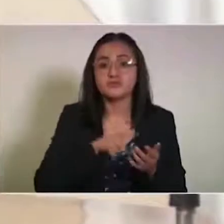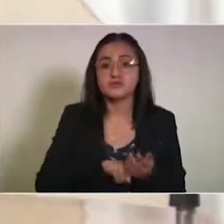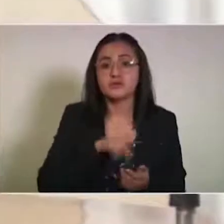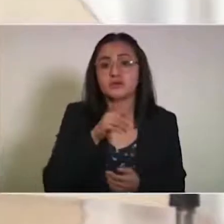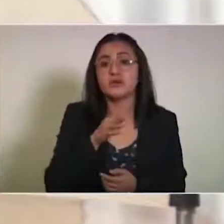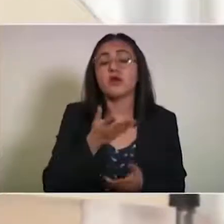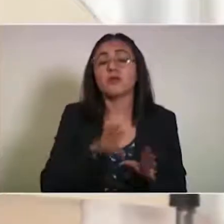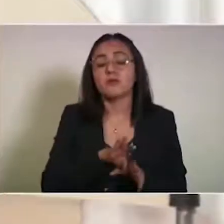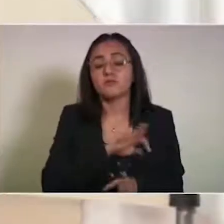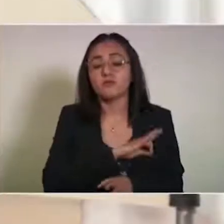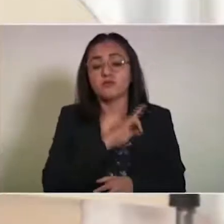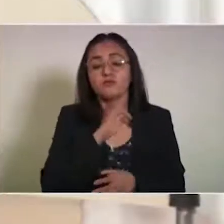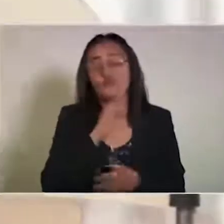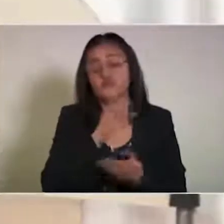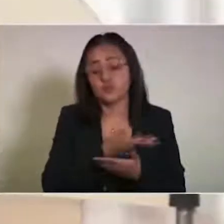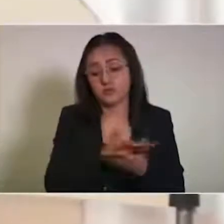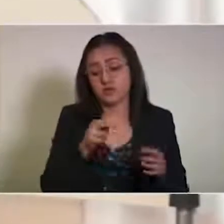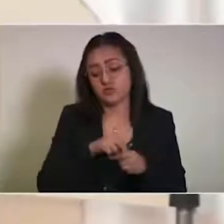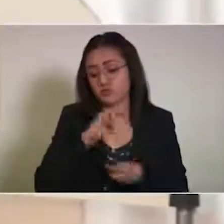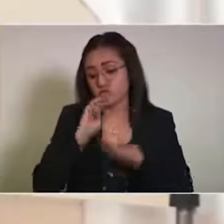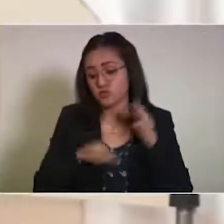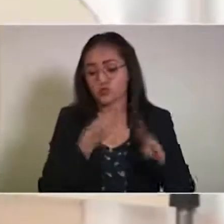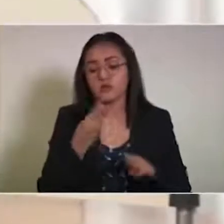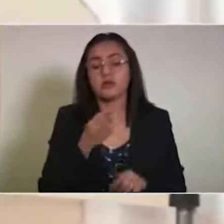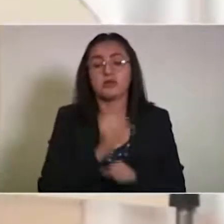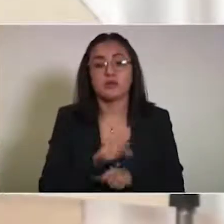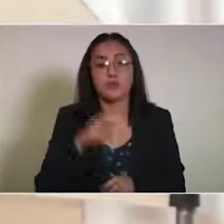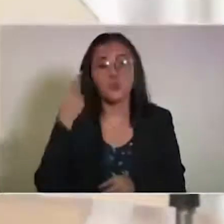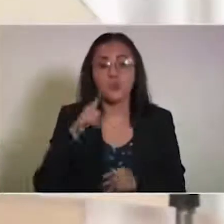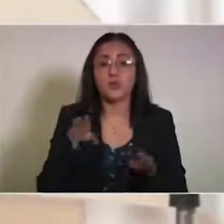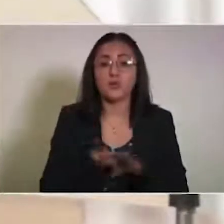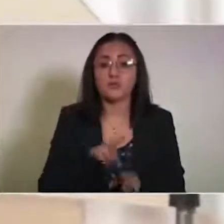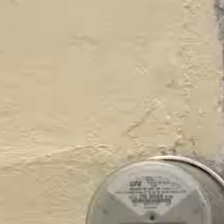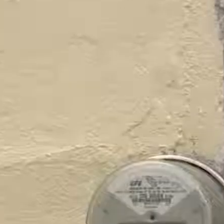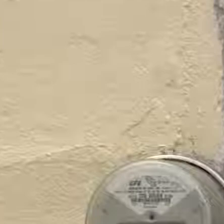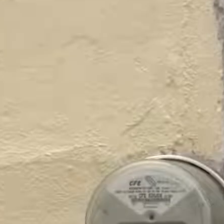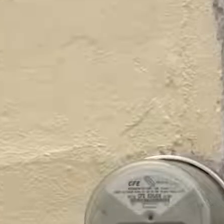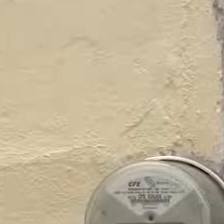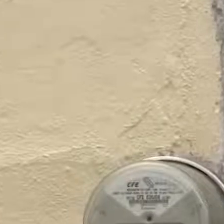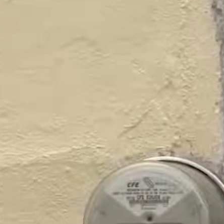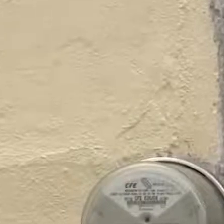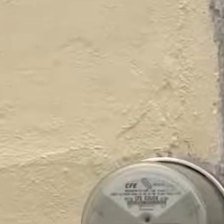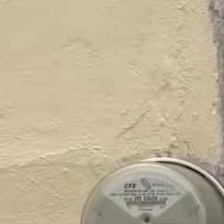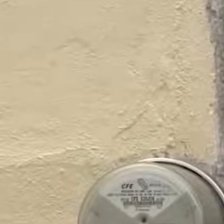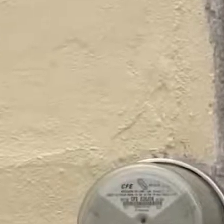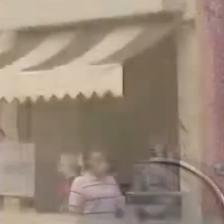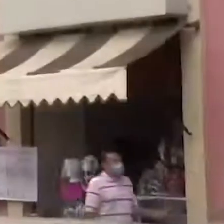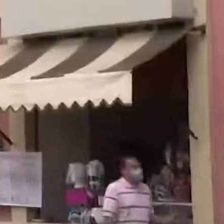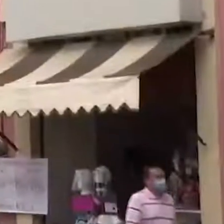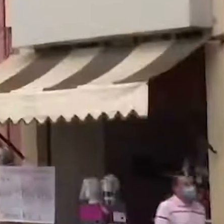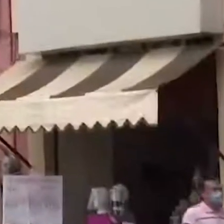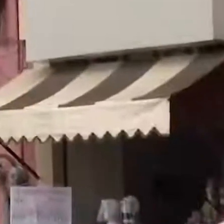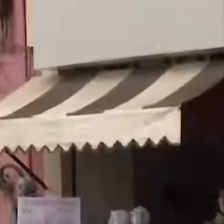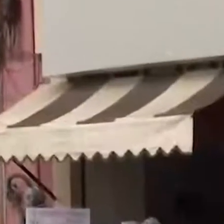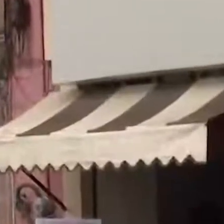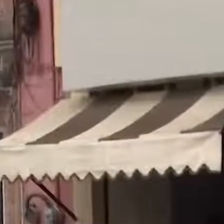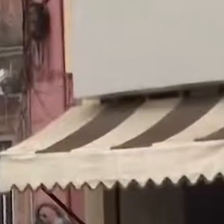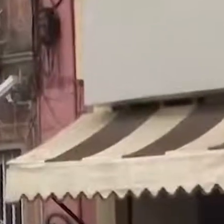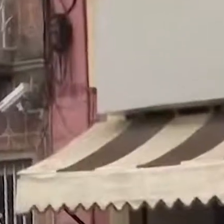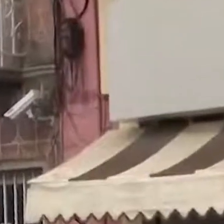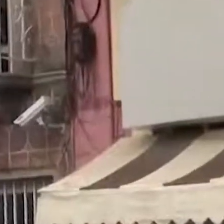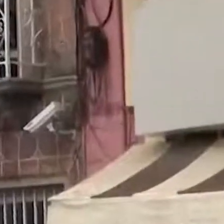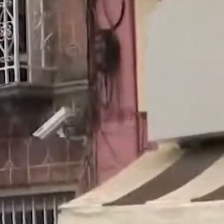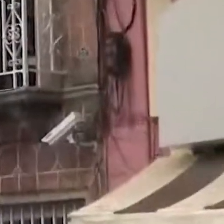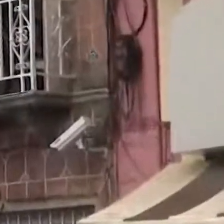la fe pública en el mundo, que las vamos a tener en Puebla como una realidad. El gobernador calificó como un acto de eficiencia y